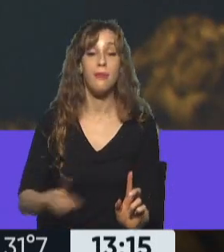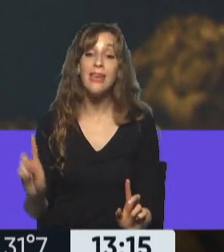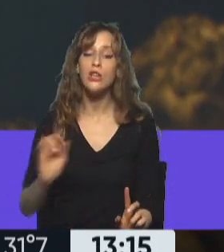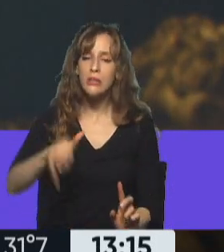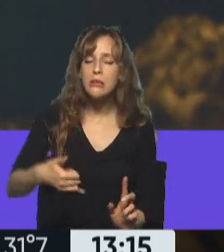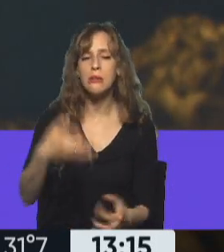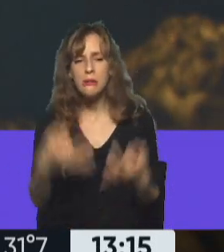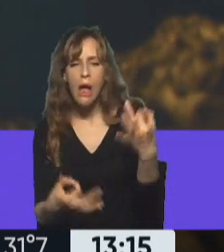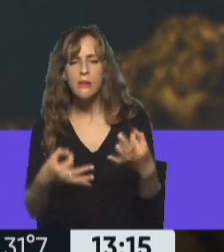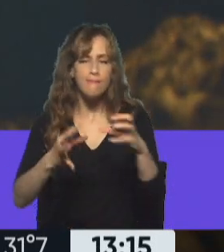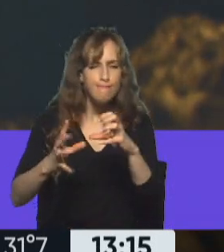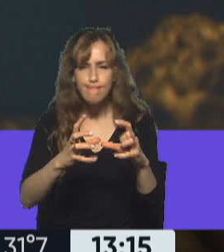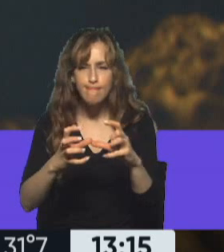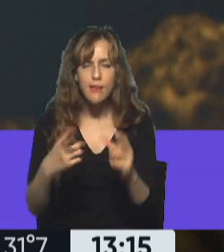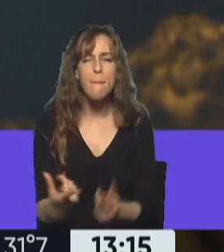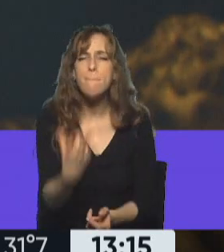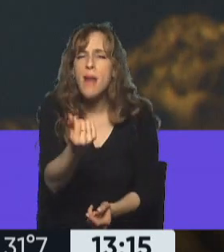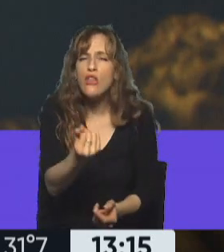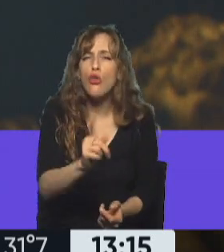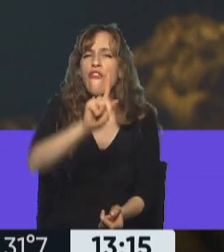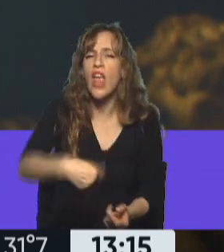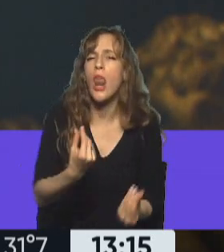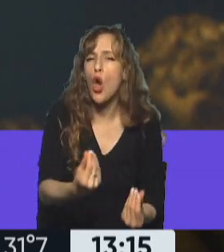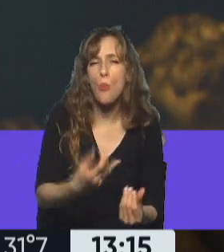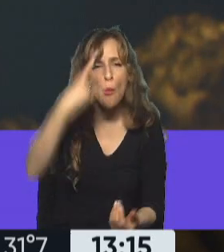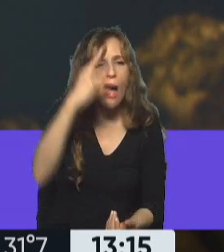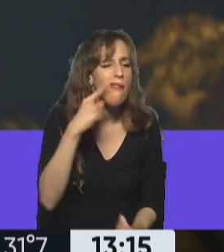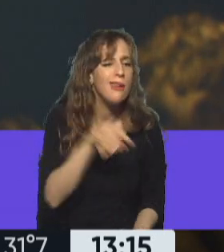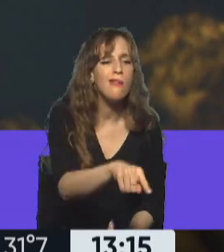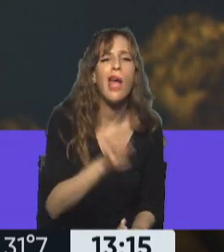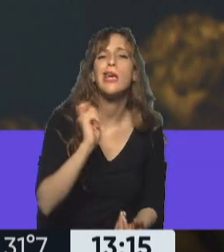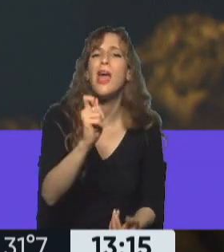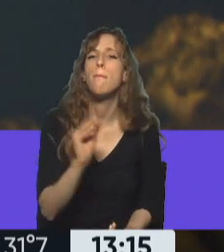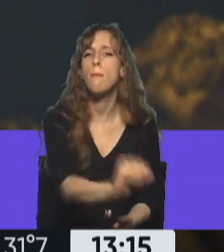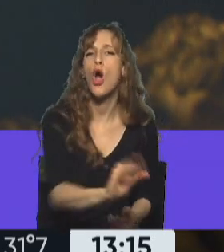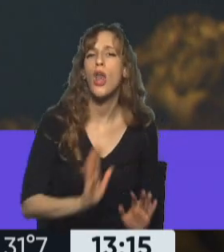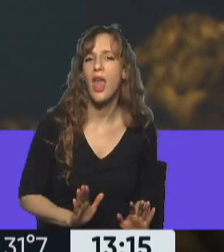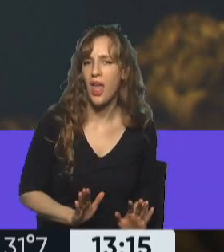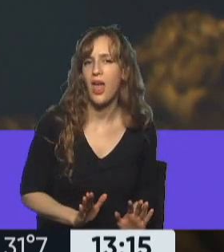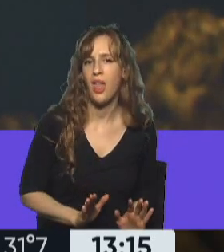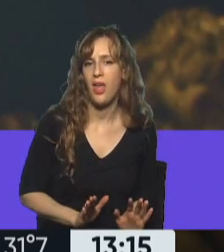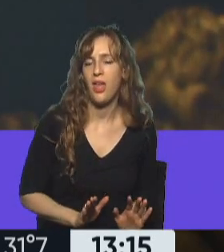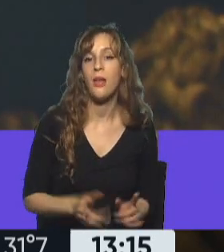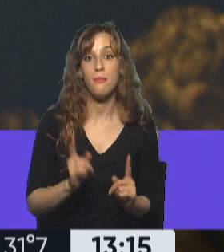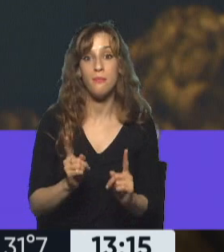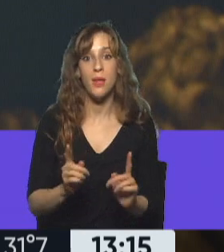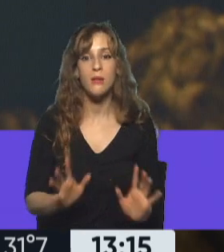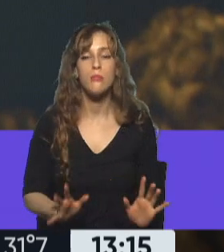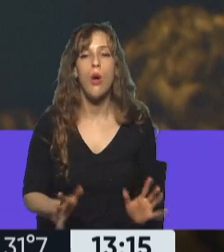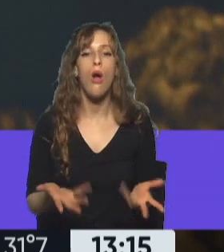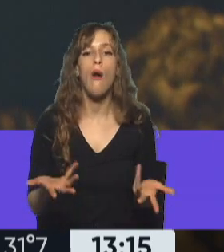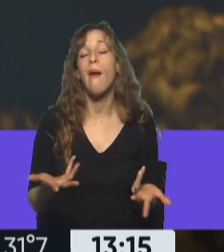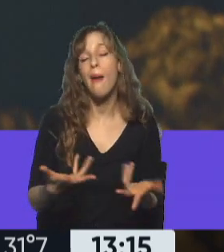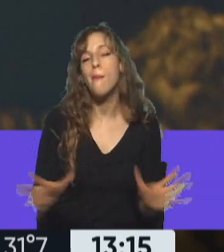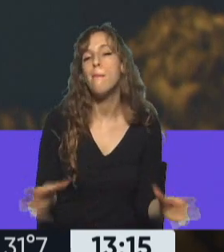cómo se forma el precio del ganado en pie en Liniers. ¿Cuántos actores hay? ¿Cuántos consignatarios hay? Adelanto, hay pocos, es un